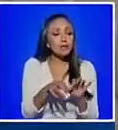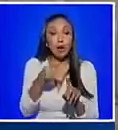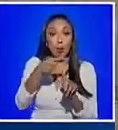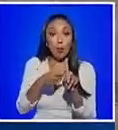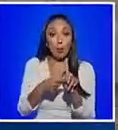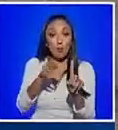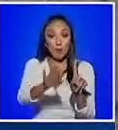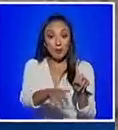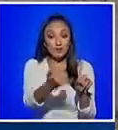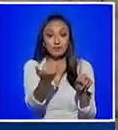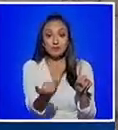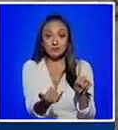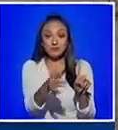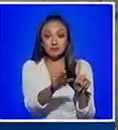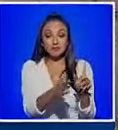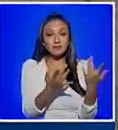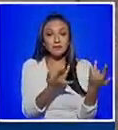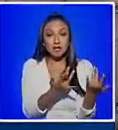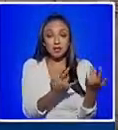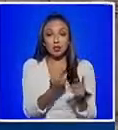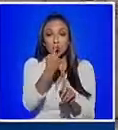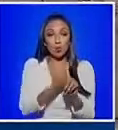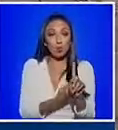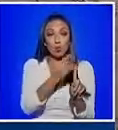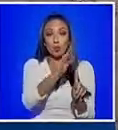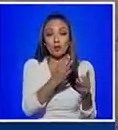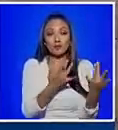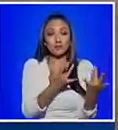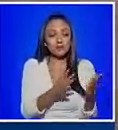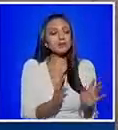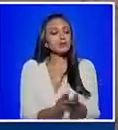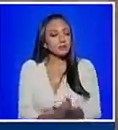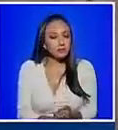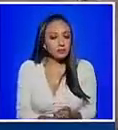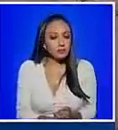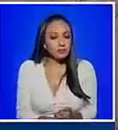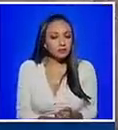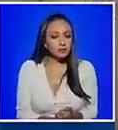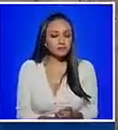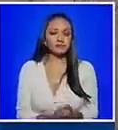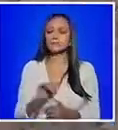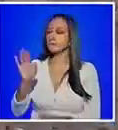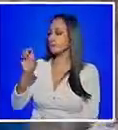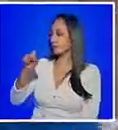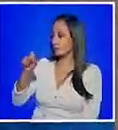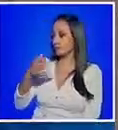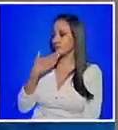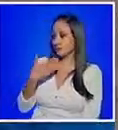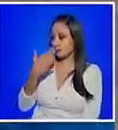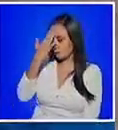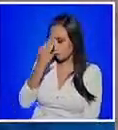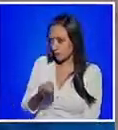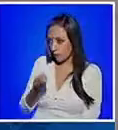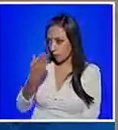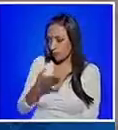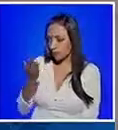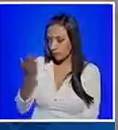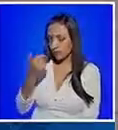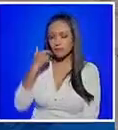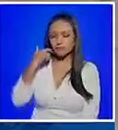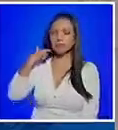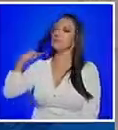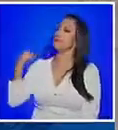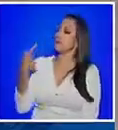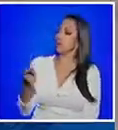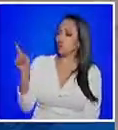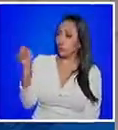esto ya hace varios meses también se ocasionó por un hundimiento, por una fuga de agua. Exactamente, Alex, buen día. Muchas gracias por acudir a